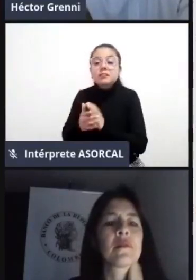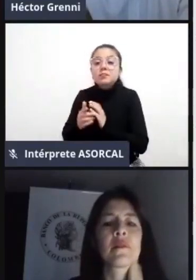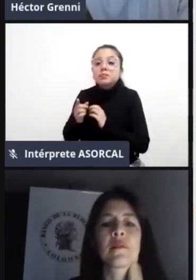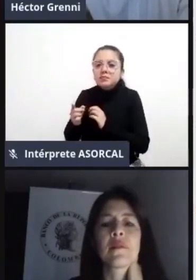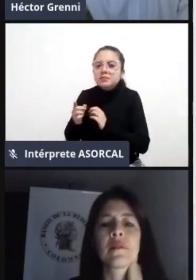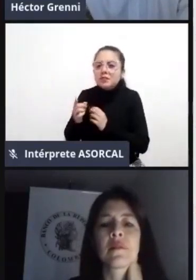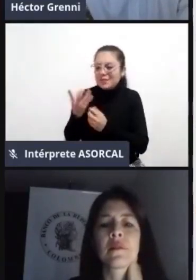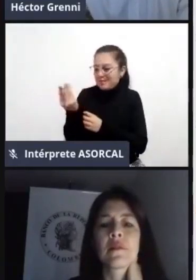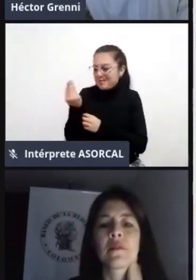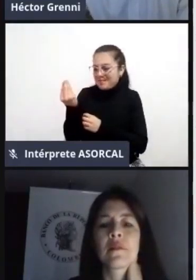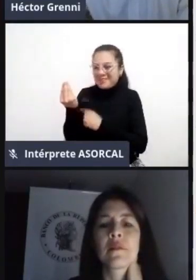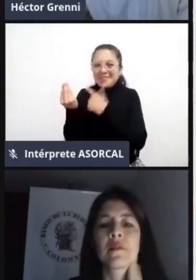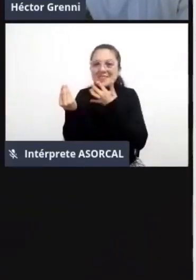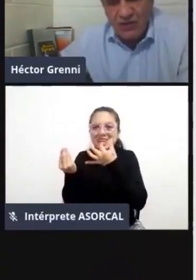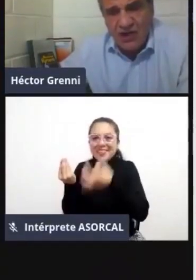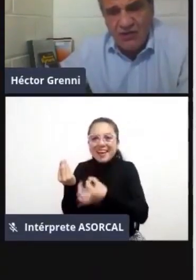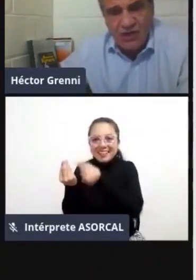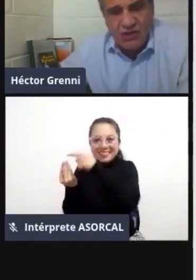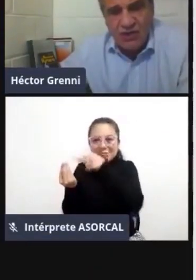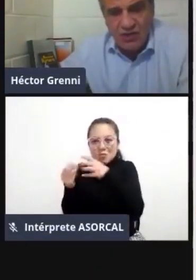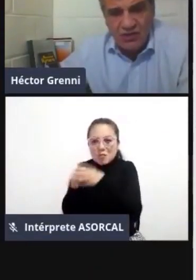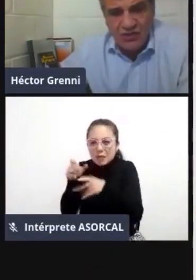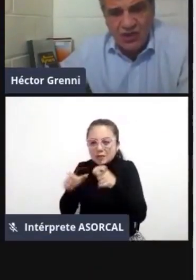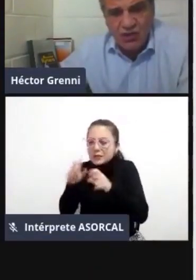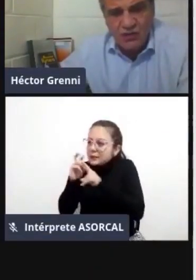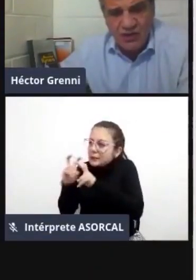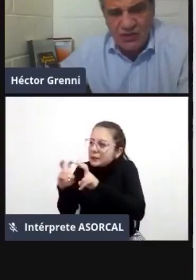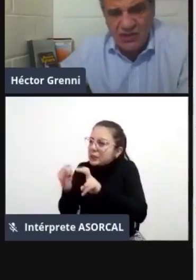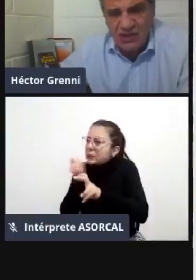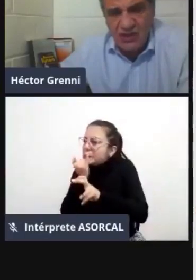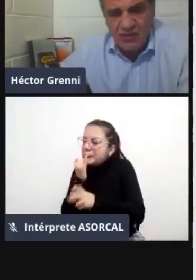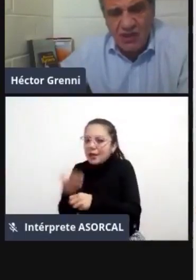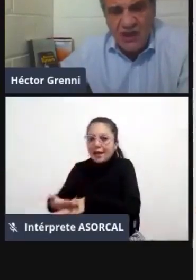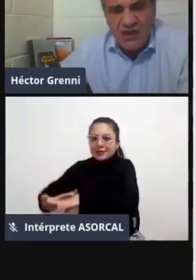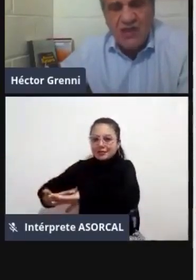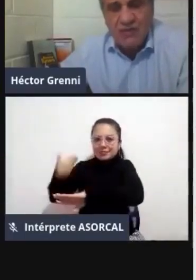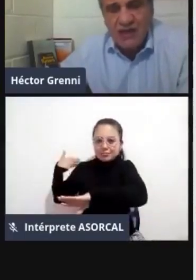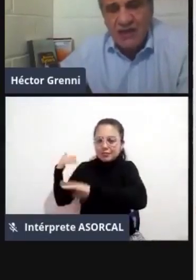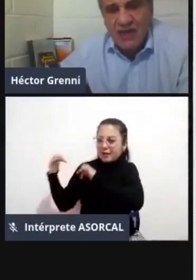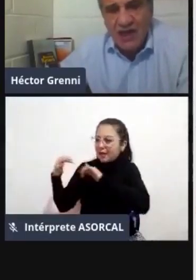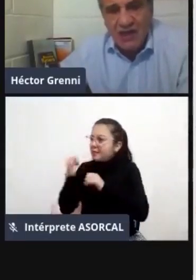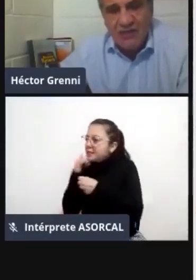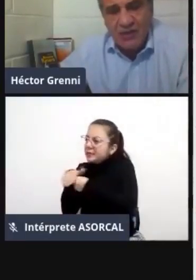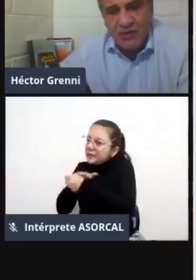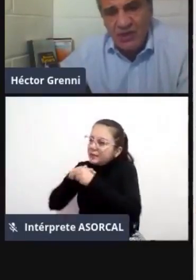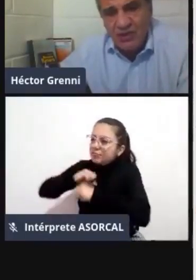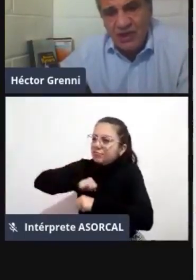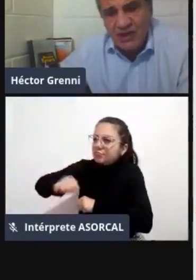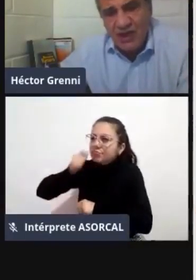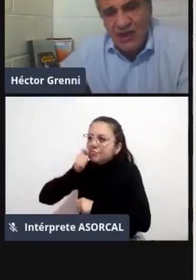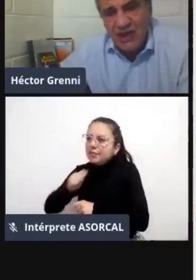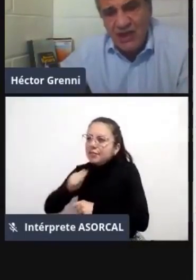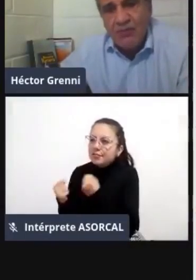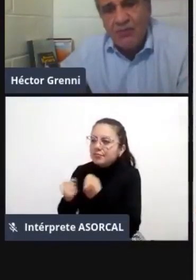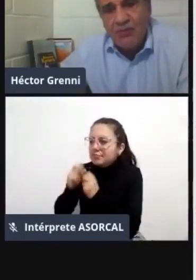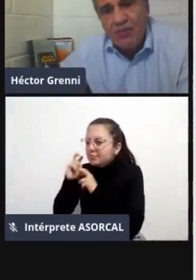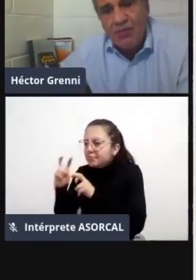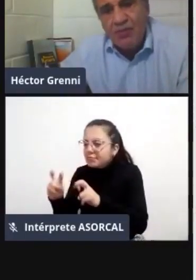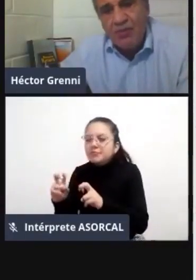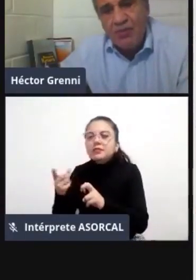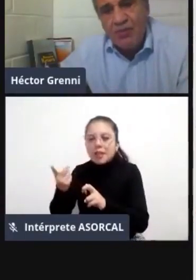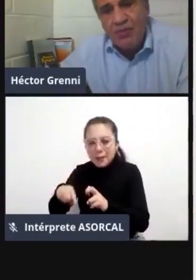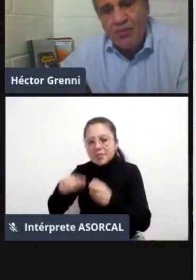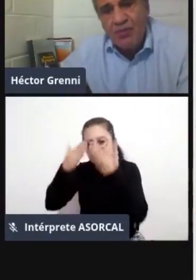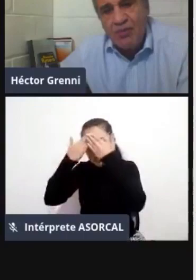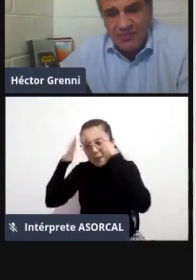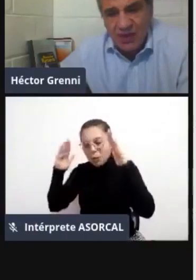las infracciones, las violaciones de los derechos humanos en ese tiempo, y a pesar de la apertura democrática, poco ha